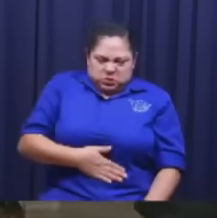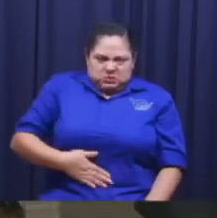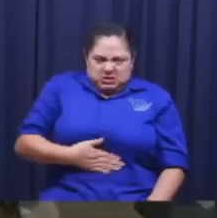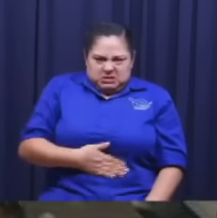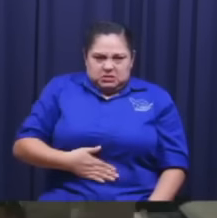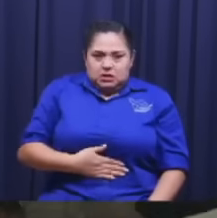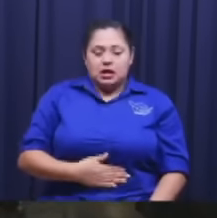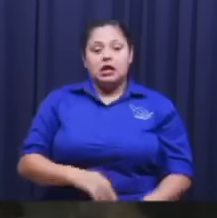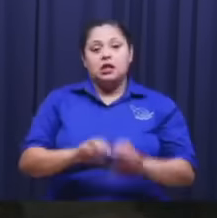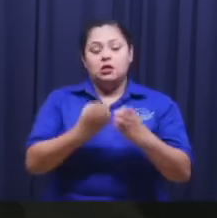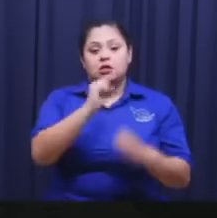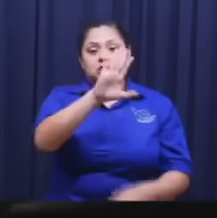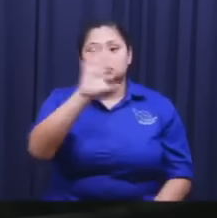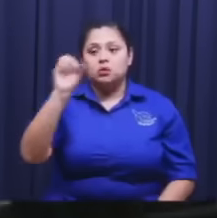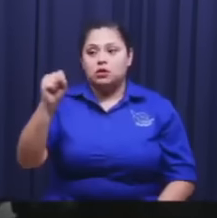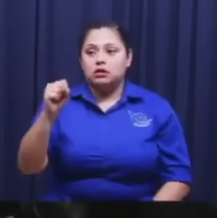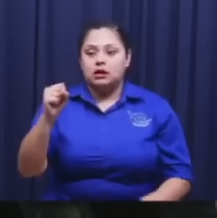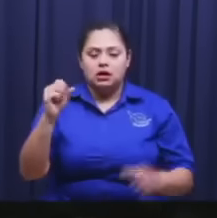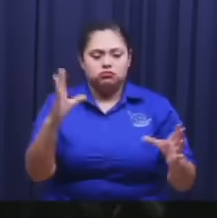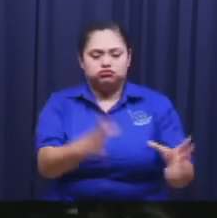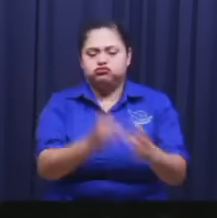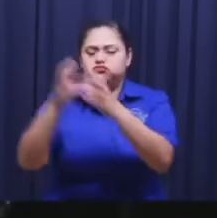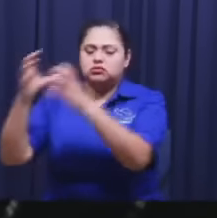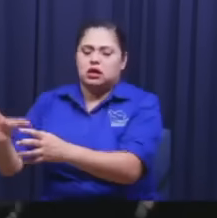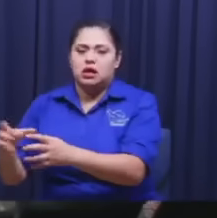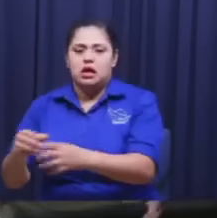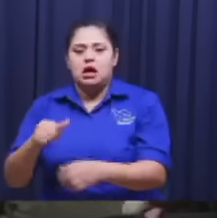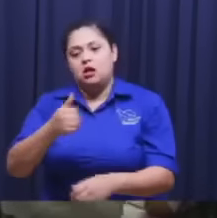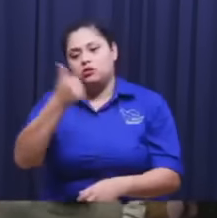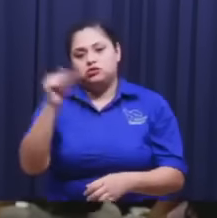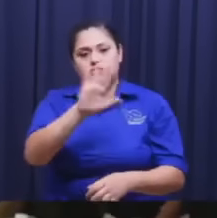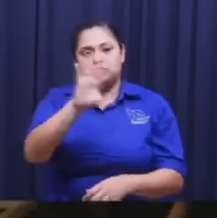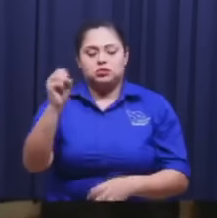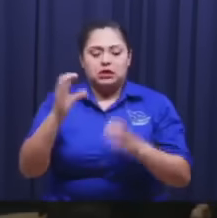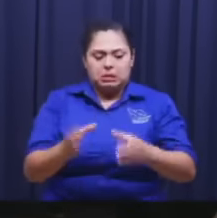Entonces 50 los agarraban y los ponían aquí, y a los otros 50 acá.